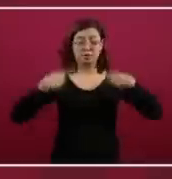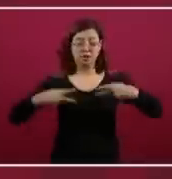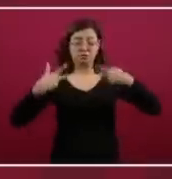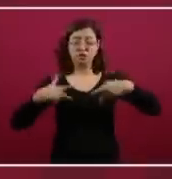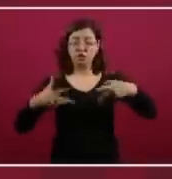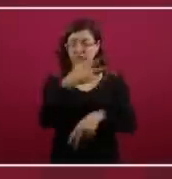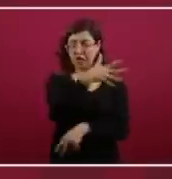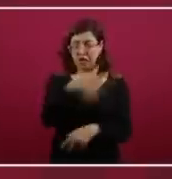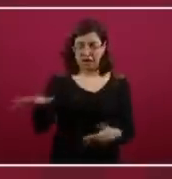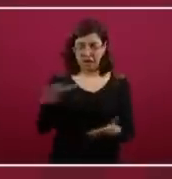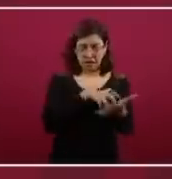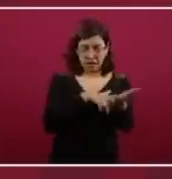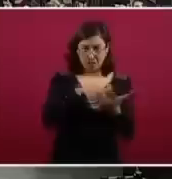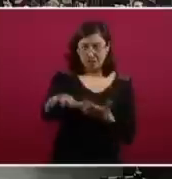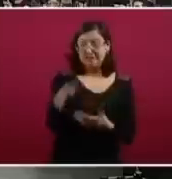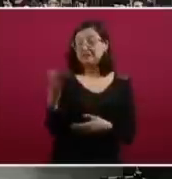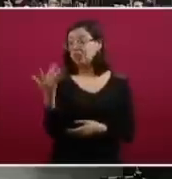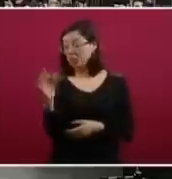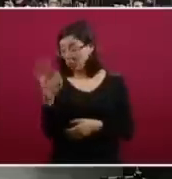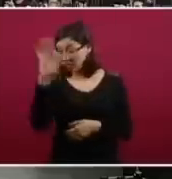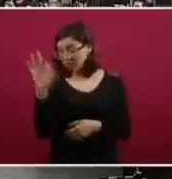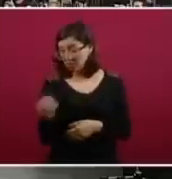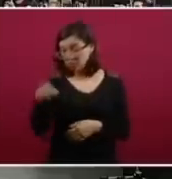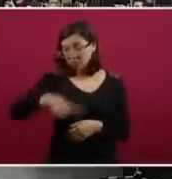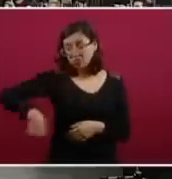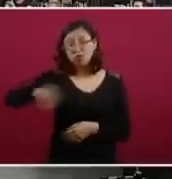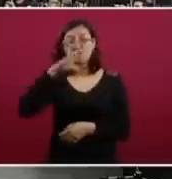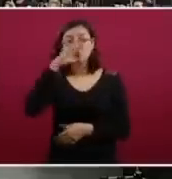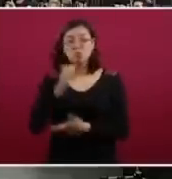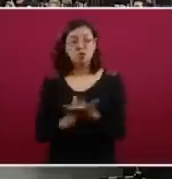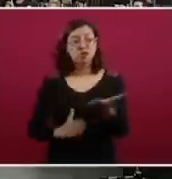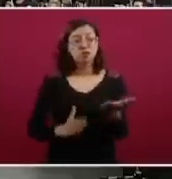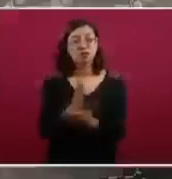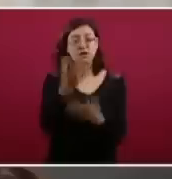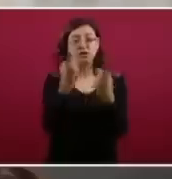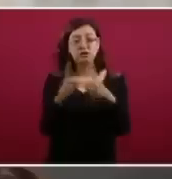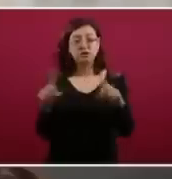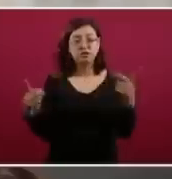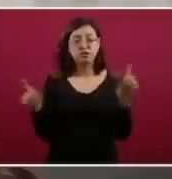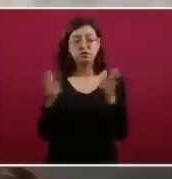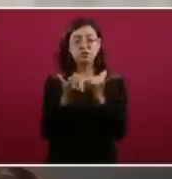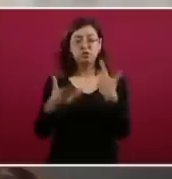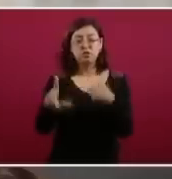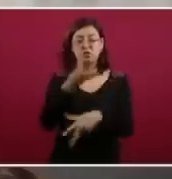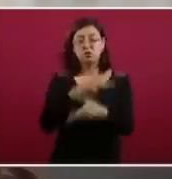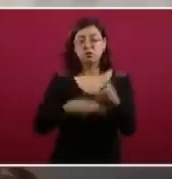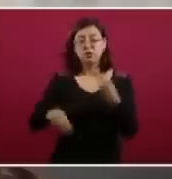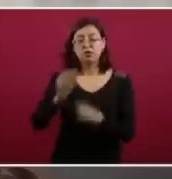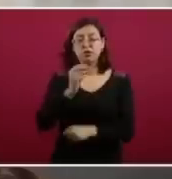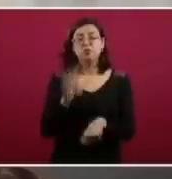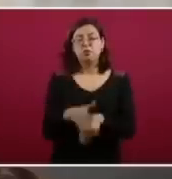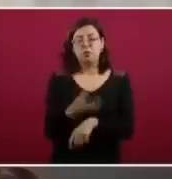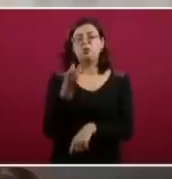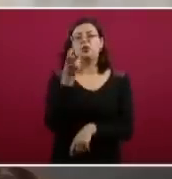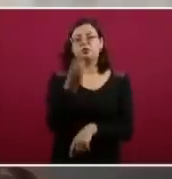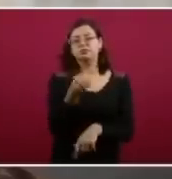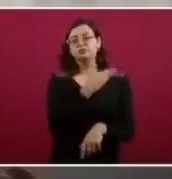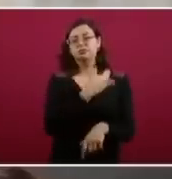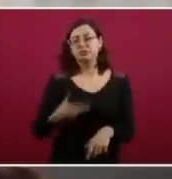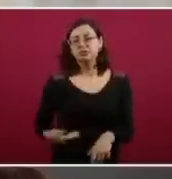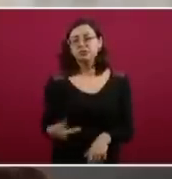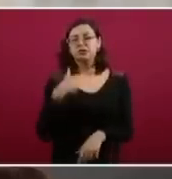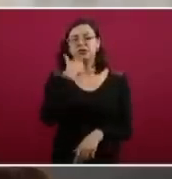muchas ocasiones tiene dificultades para integrarse al desarrollo económico y social del país. Y en ese sentido, señor presidente, yo